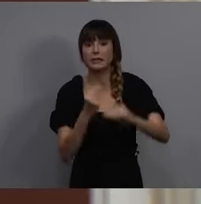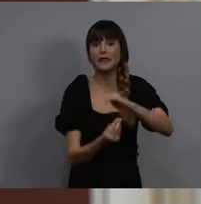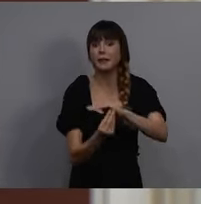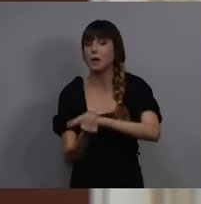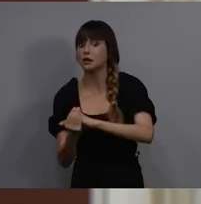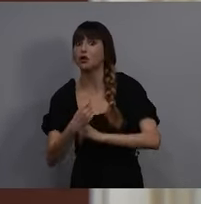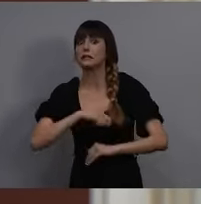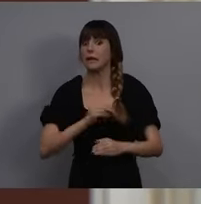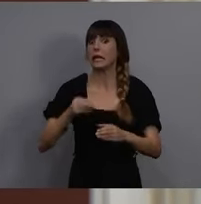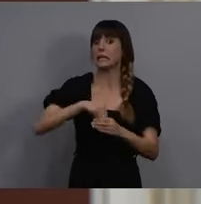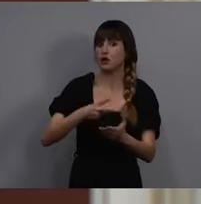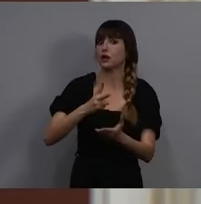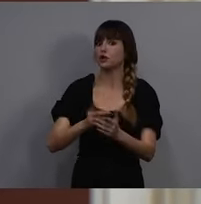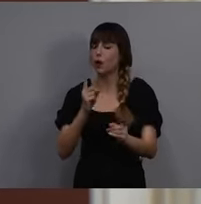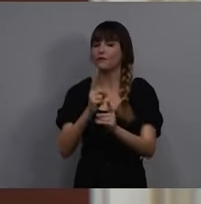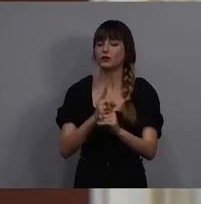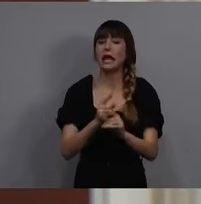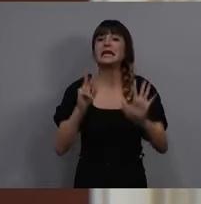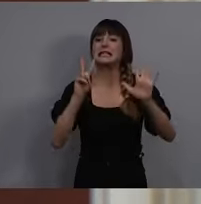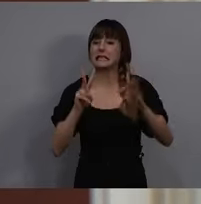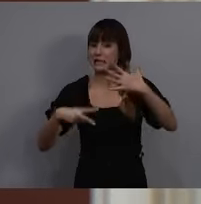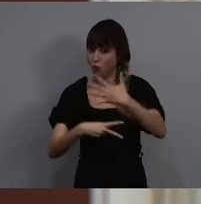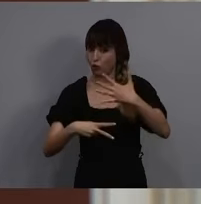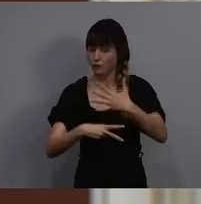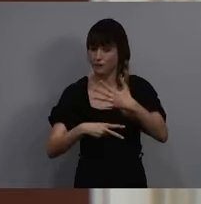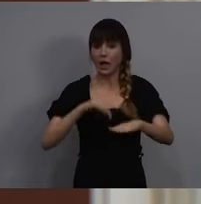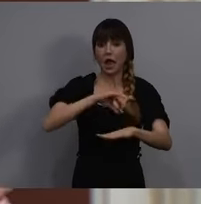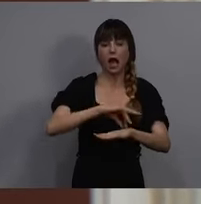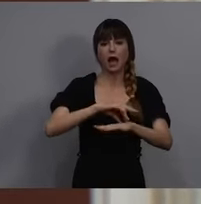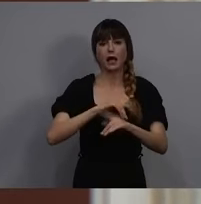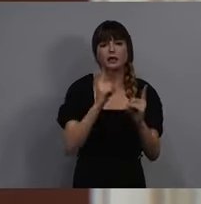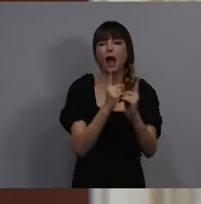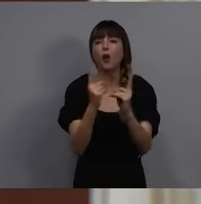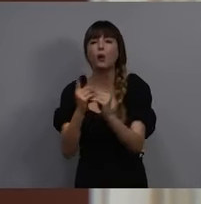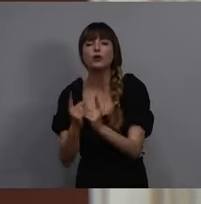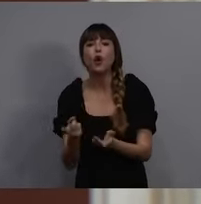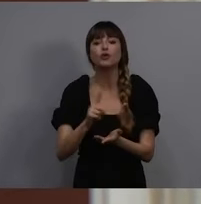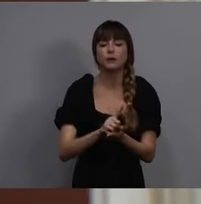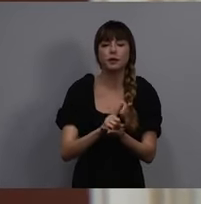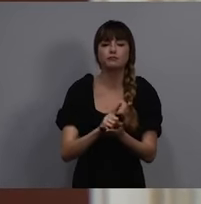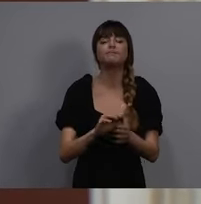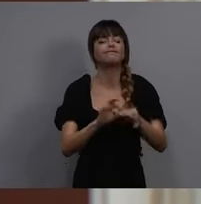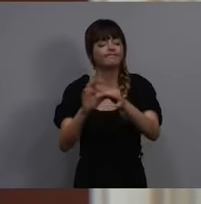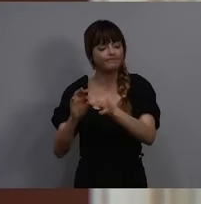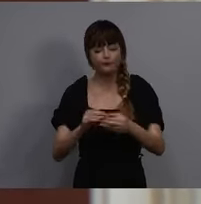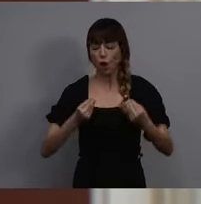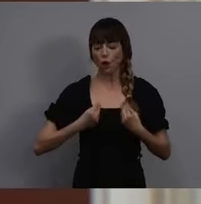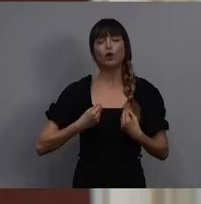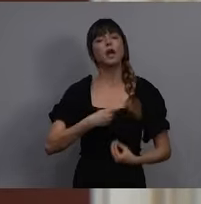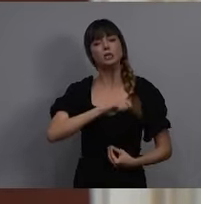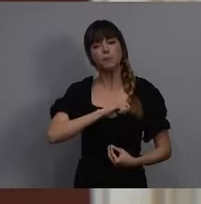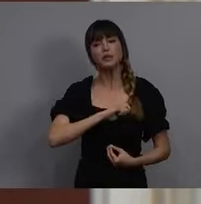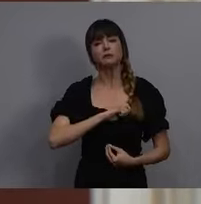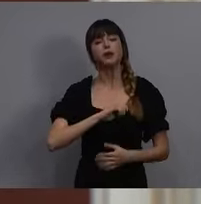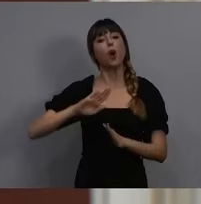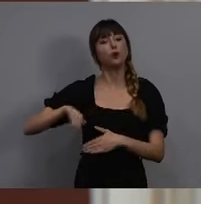España interior en séptimo lugar avanzar en la agenda del reencuentro para garantizar la Concordia en nuestro país y por